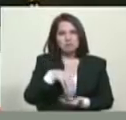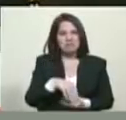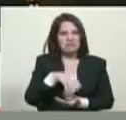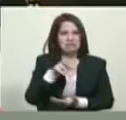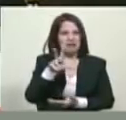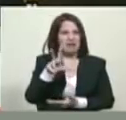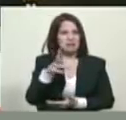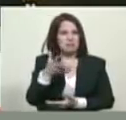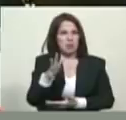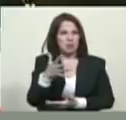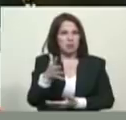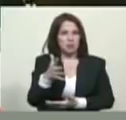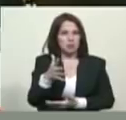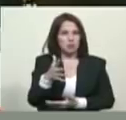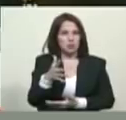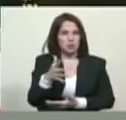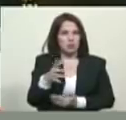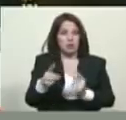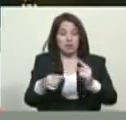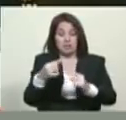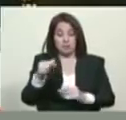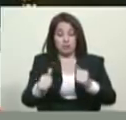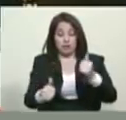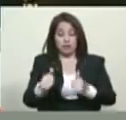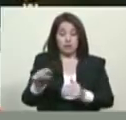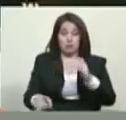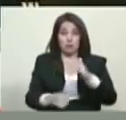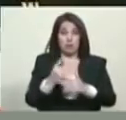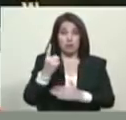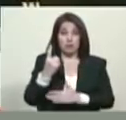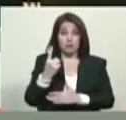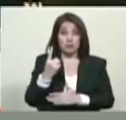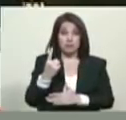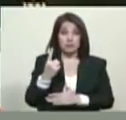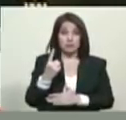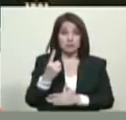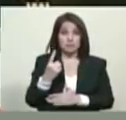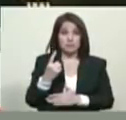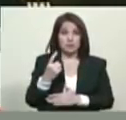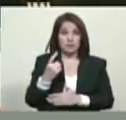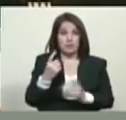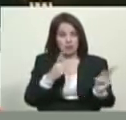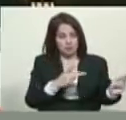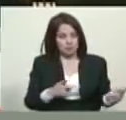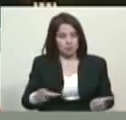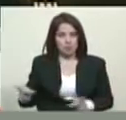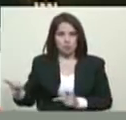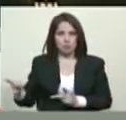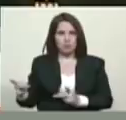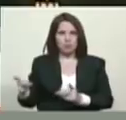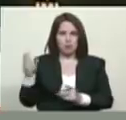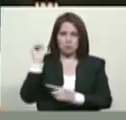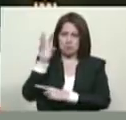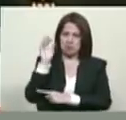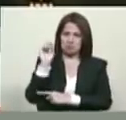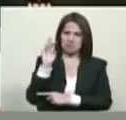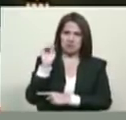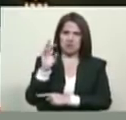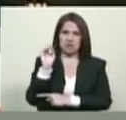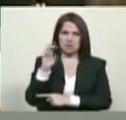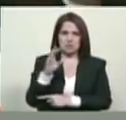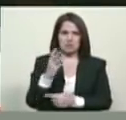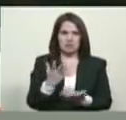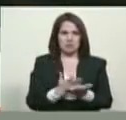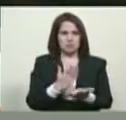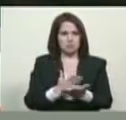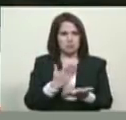2003, después de ser candidato por primera vez, Fidel me invitó a una conferencia. Como siempre,